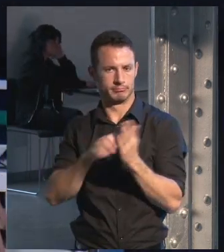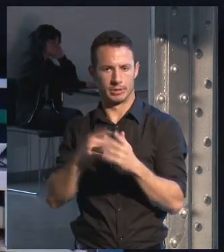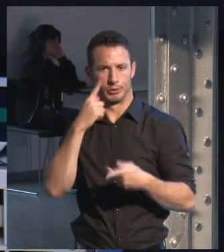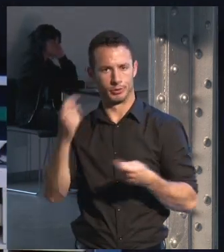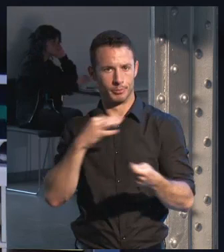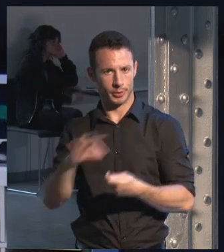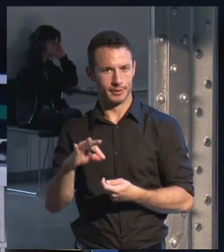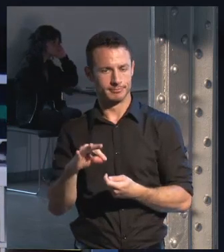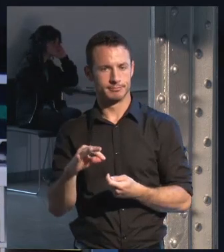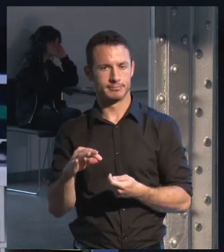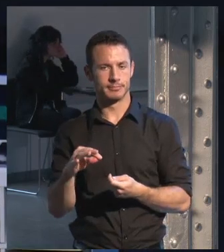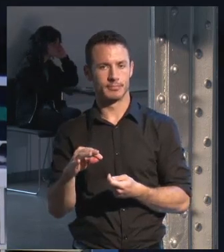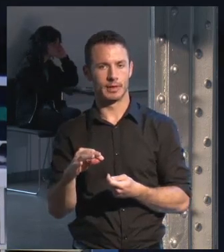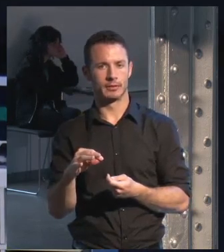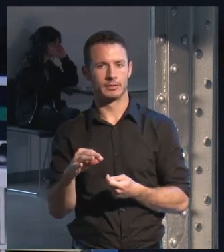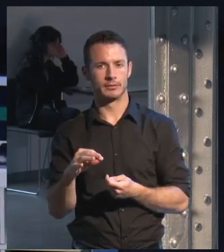serie